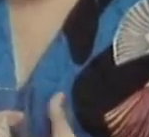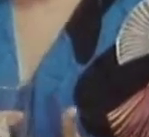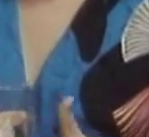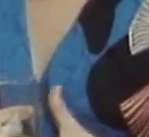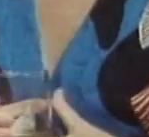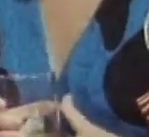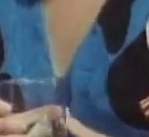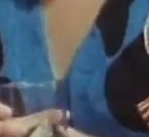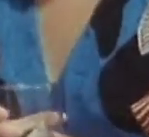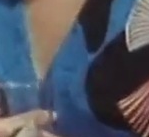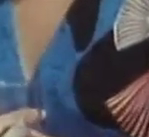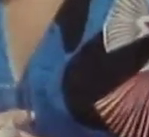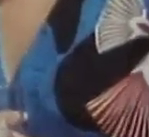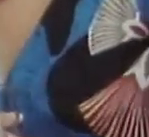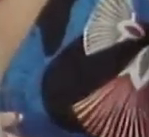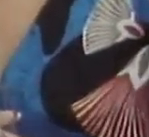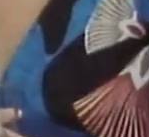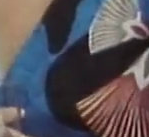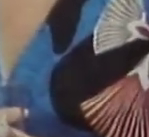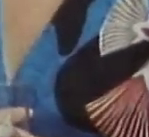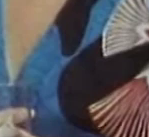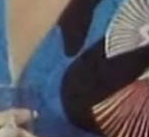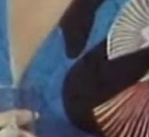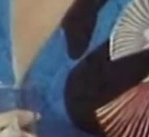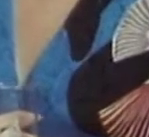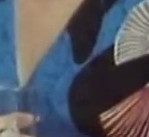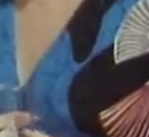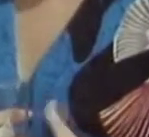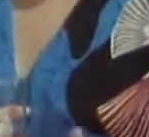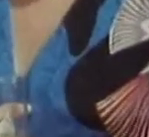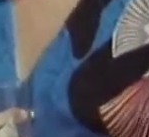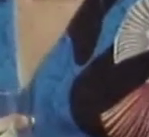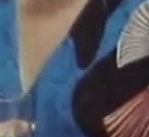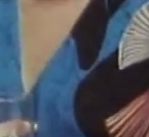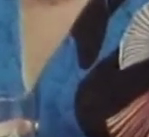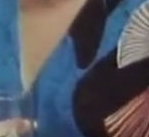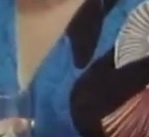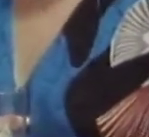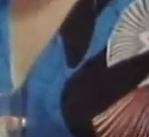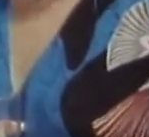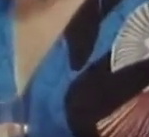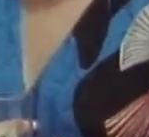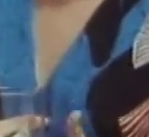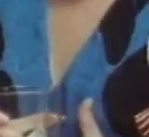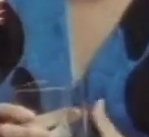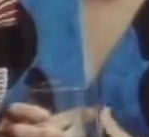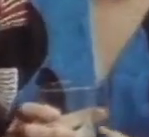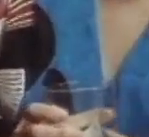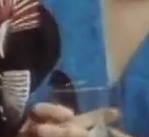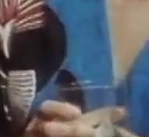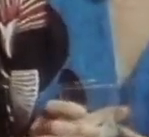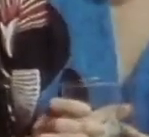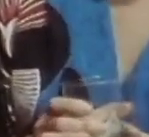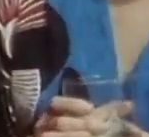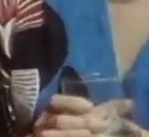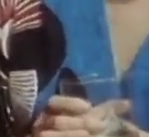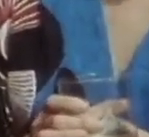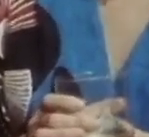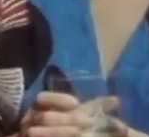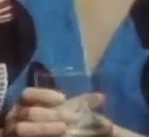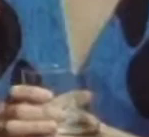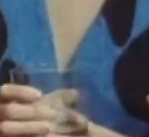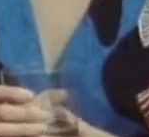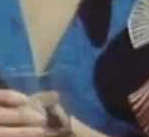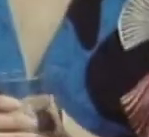Por supuesto que no. ¿Qué? ¿Tienes miedo? No, jamás. Pero quería verte. Estoy casado, pero no comprometido,